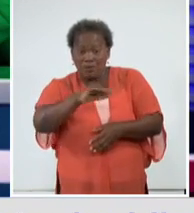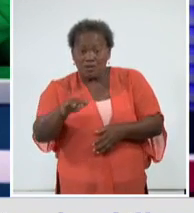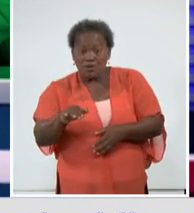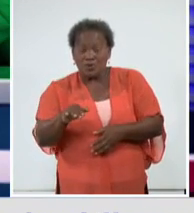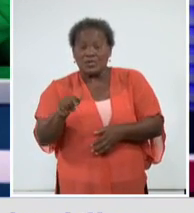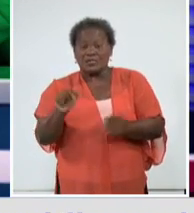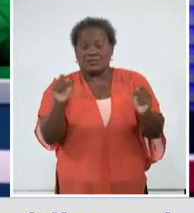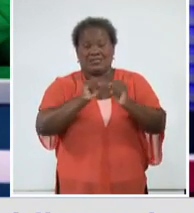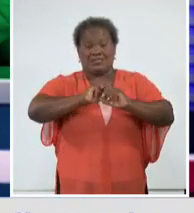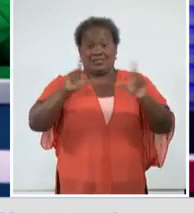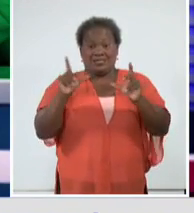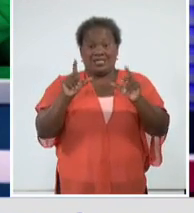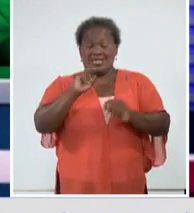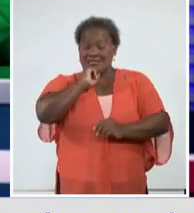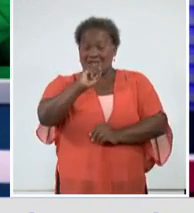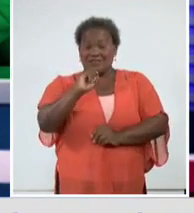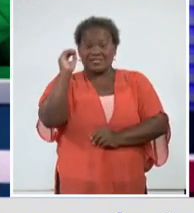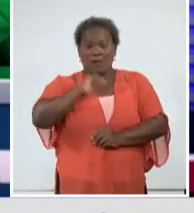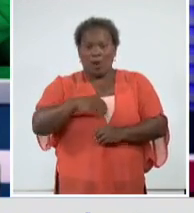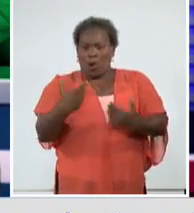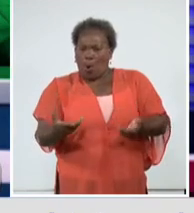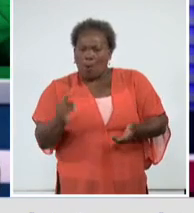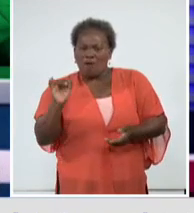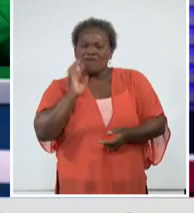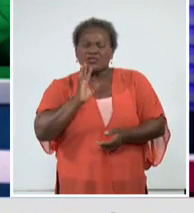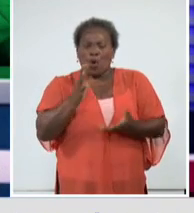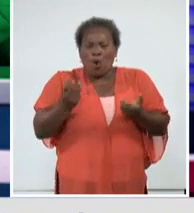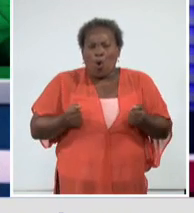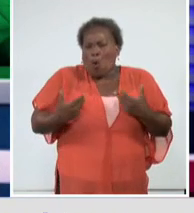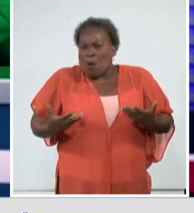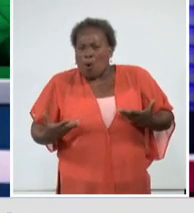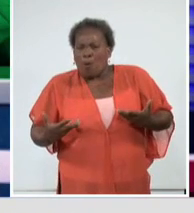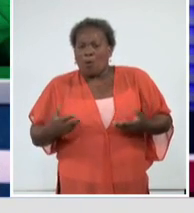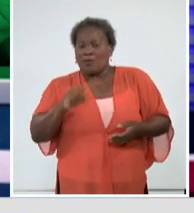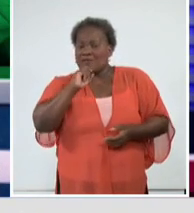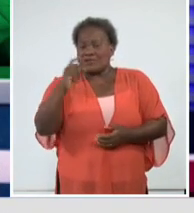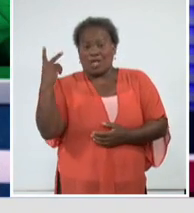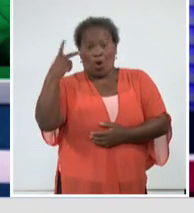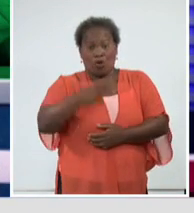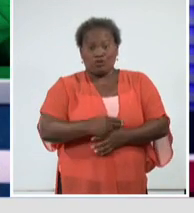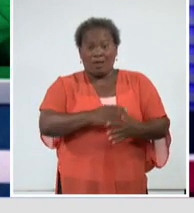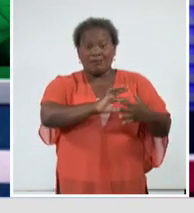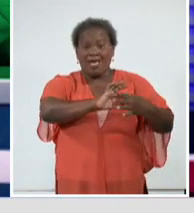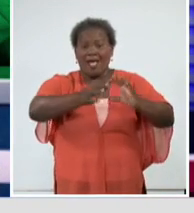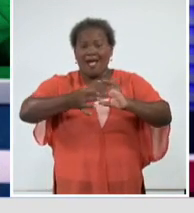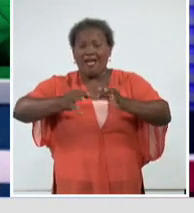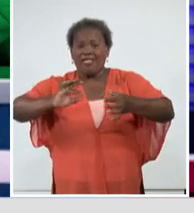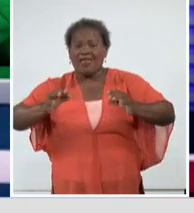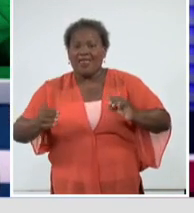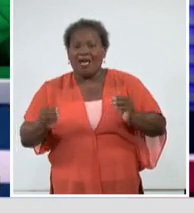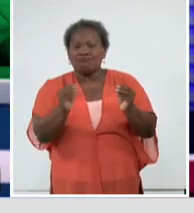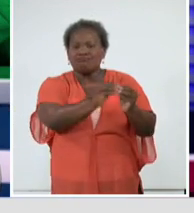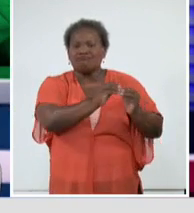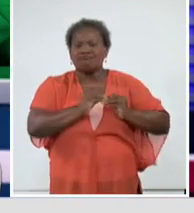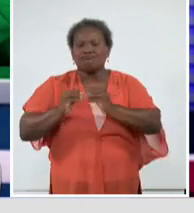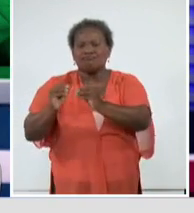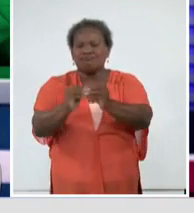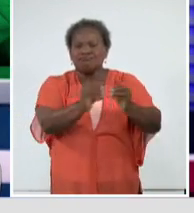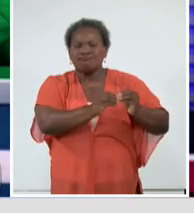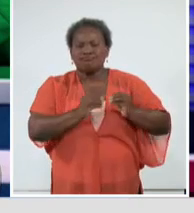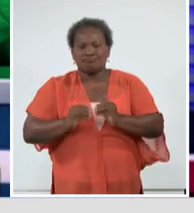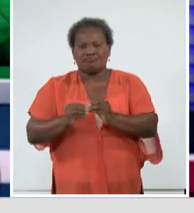qué usted no sabe cuál es la vía de infección, porque es muy difícil cortar así la cadena de transmisión. Dicho sea de paso, de